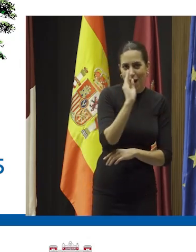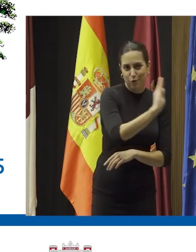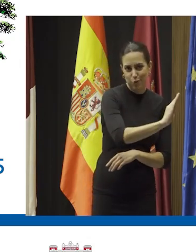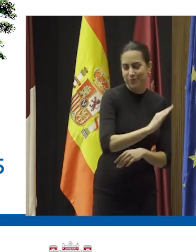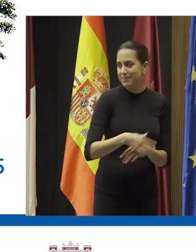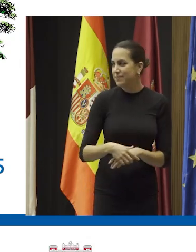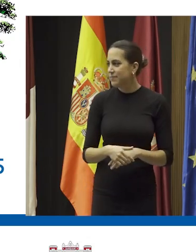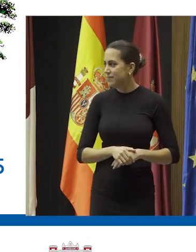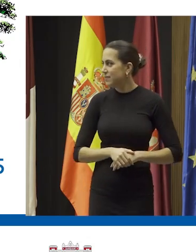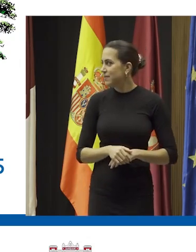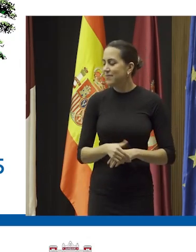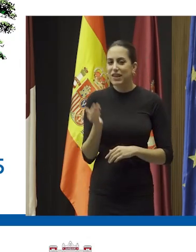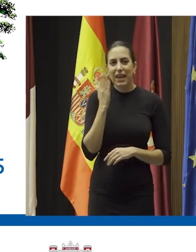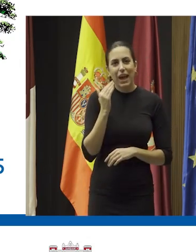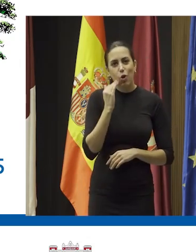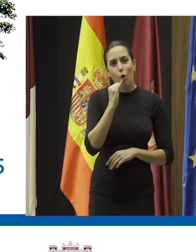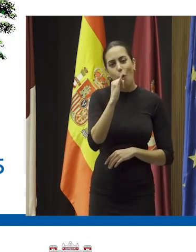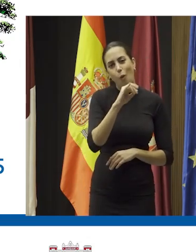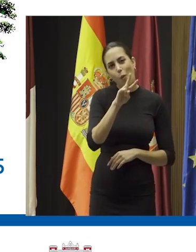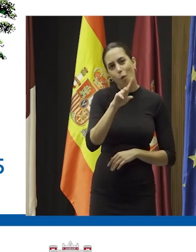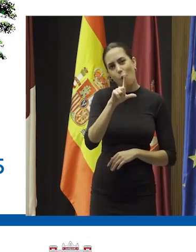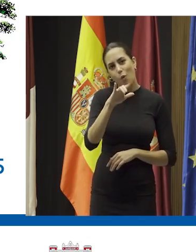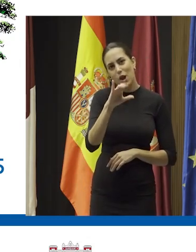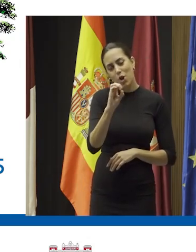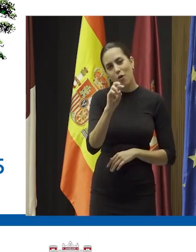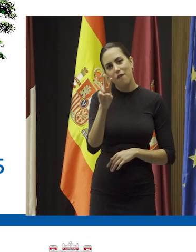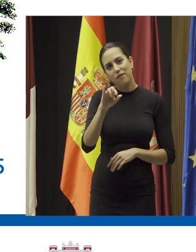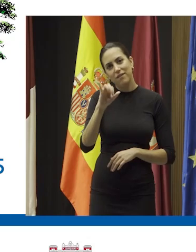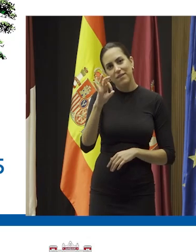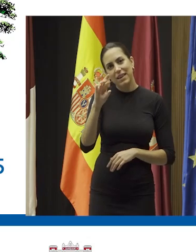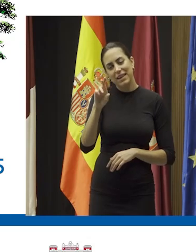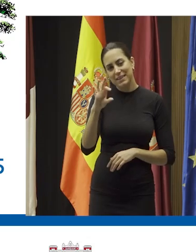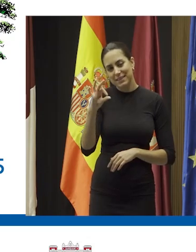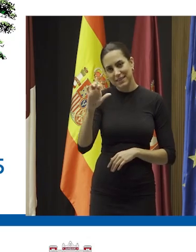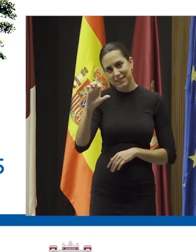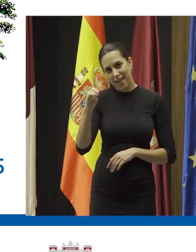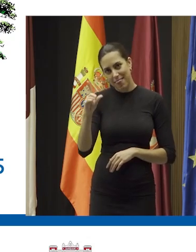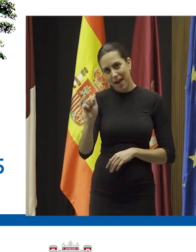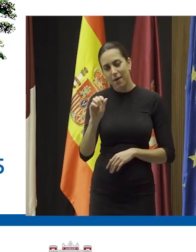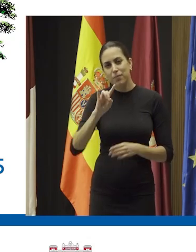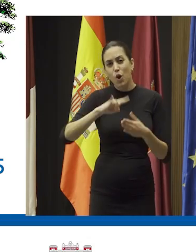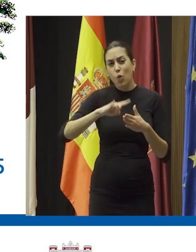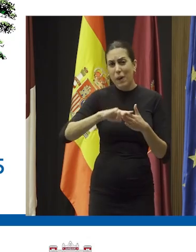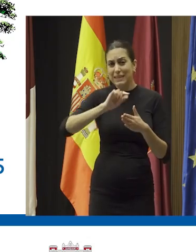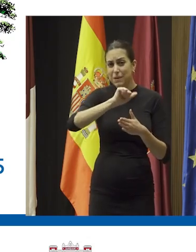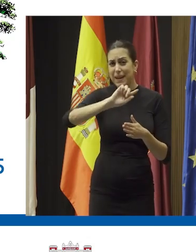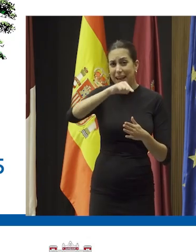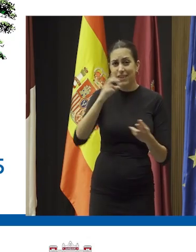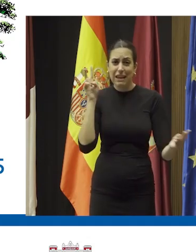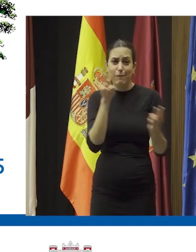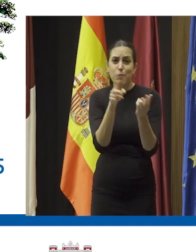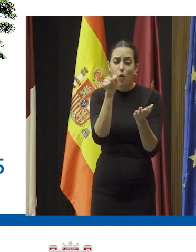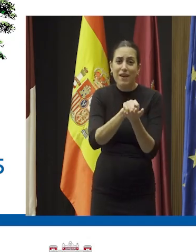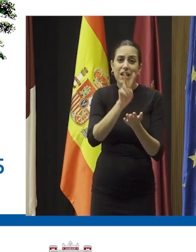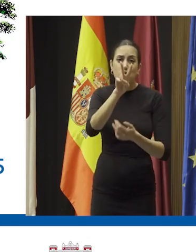de nuestro querido Julio Virseda. Y mientras tanto les recuerdo que nos vemos el próximo lunes, ya 2 de